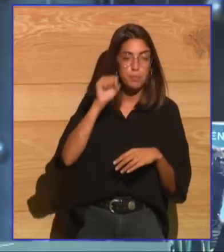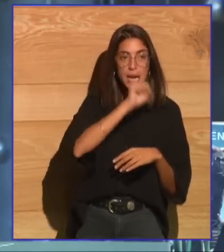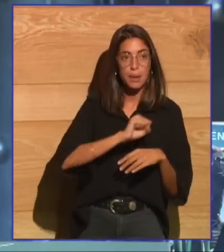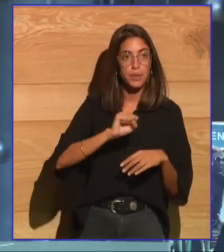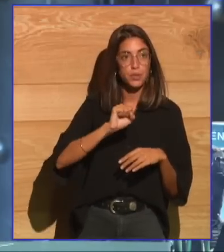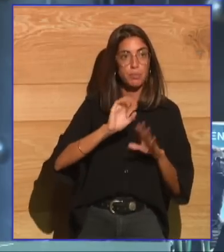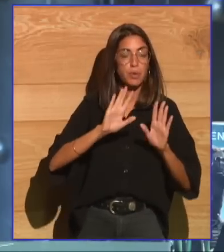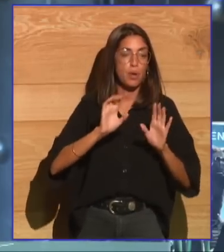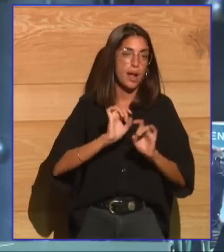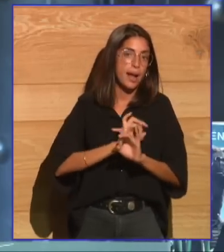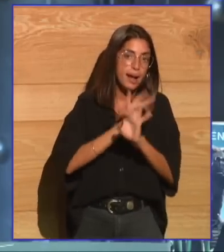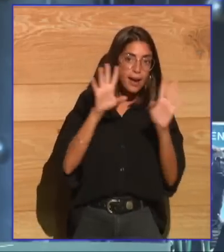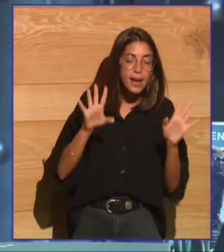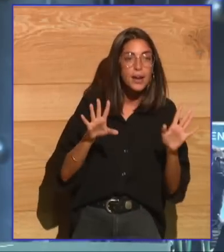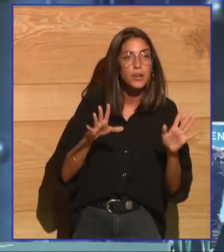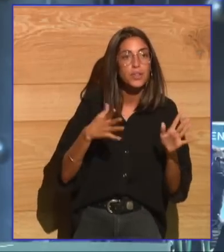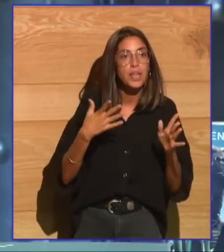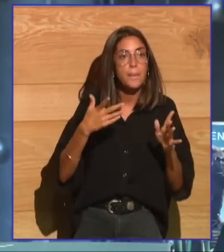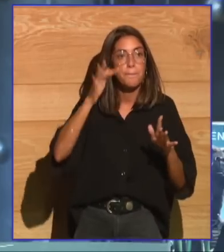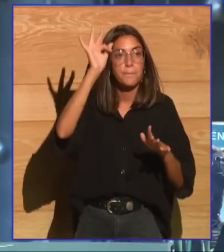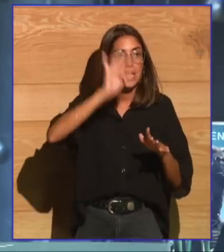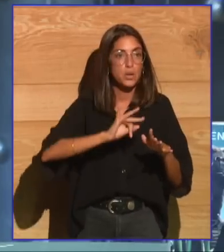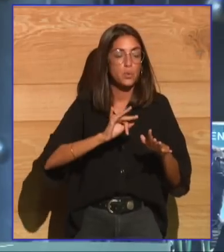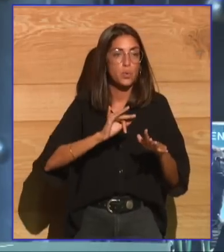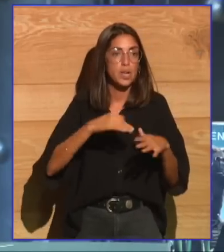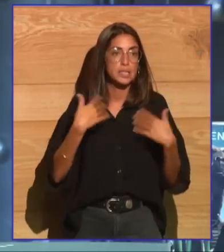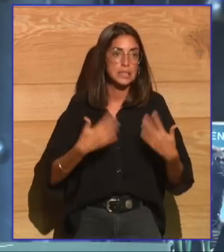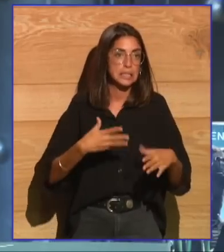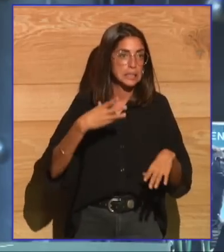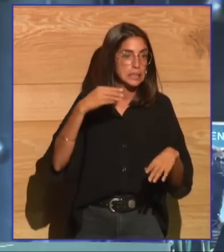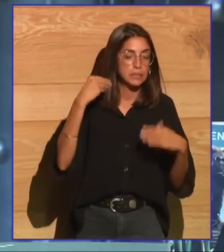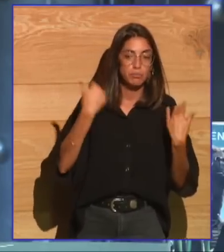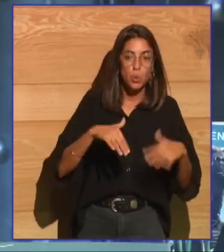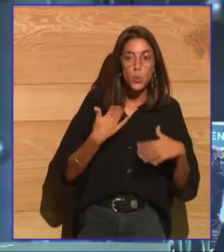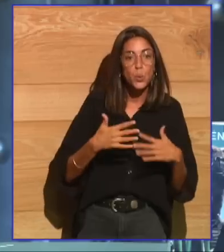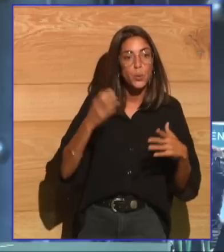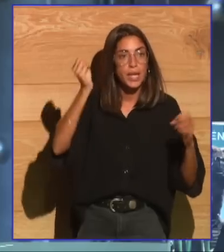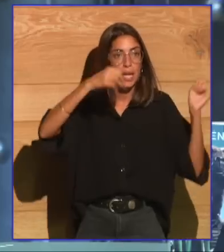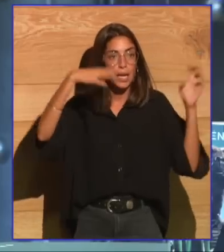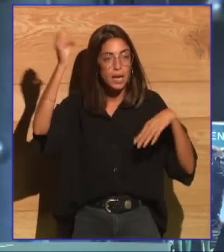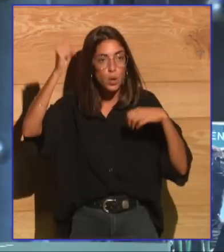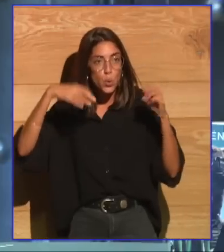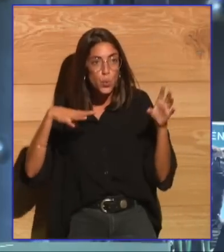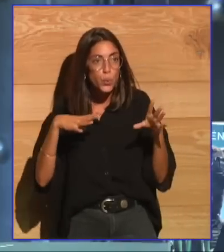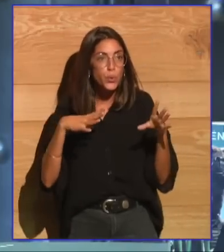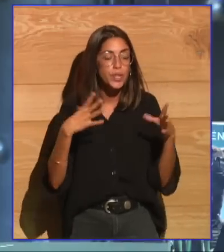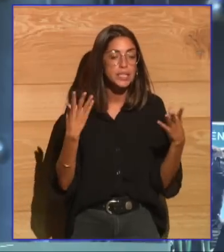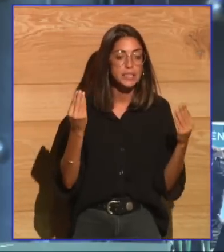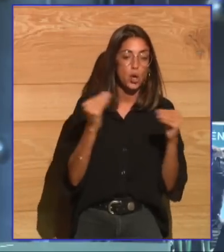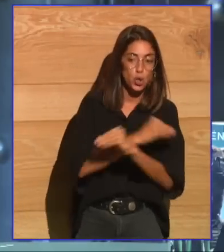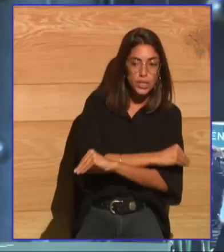digamos queden sanadas humanas con llenas de claroscuros contradictorias no es el terreno